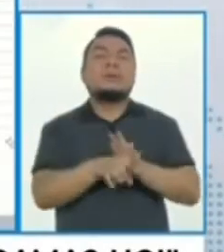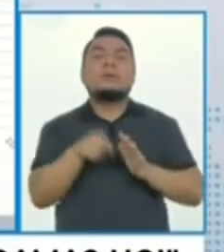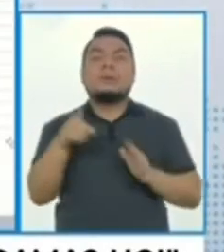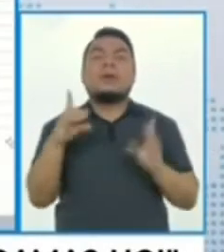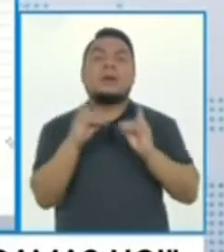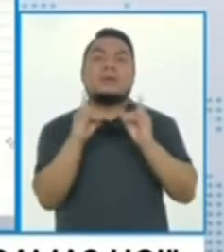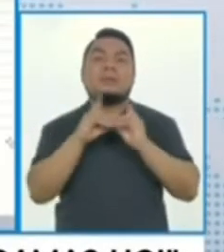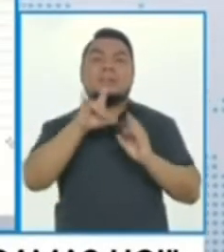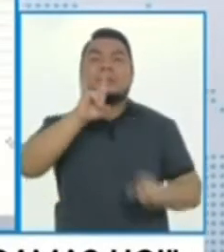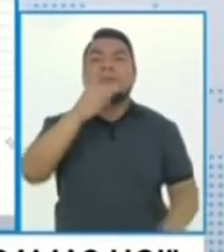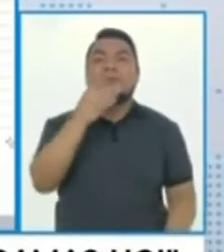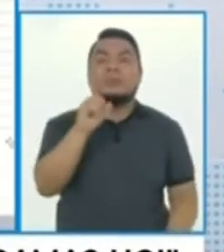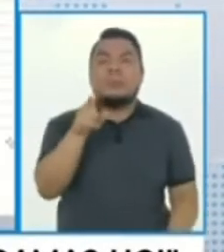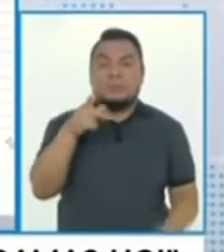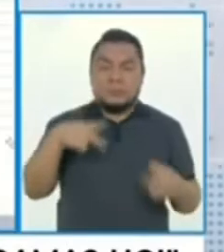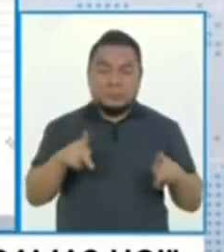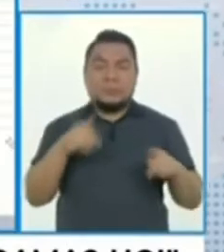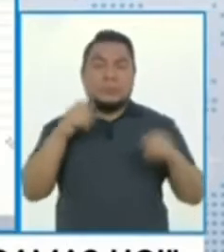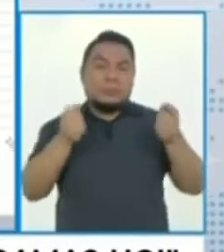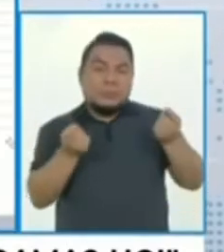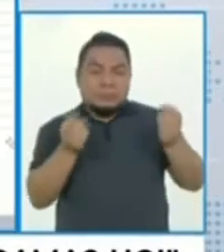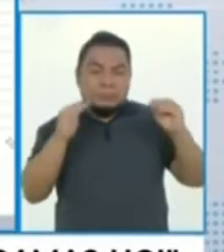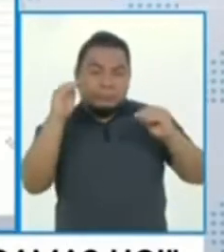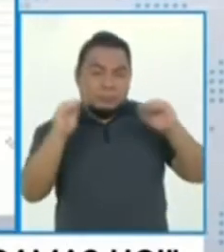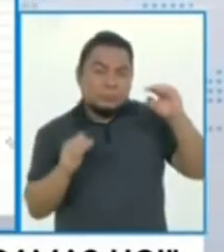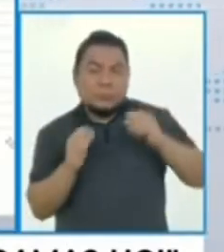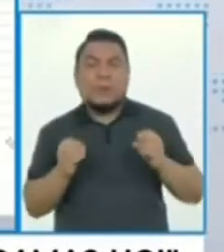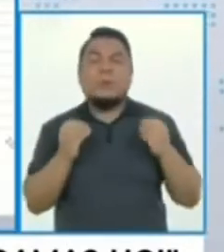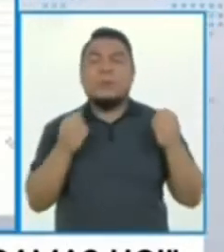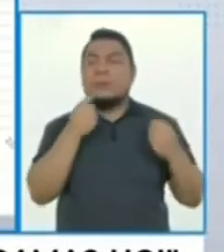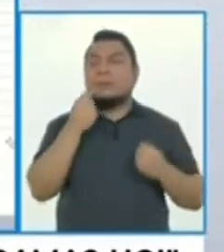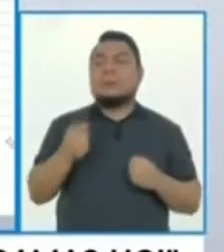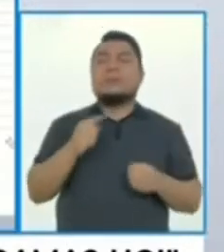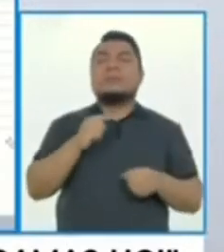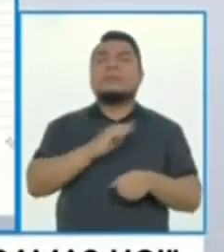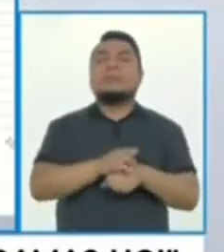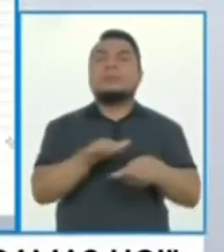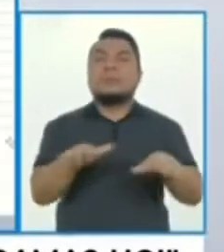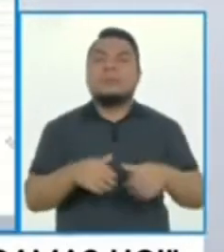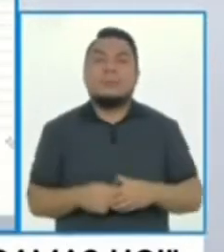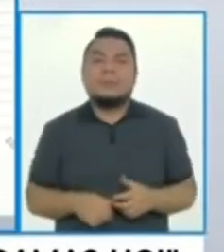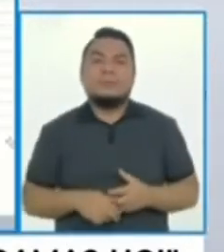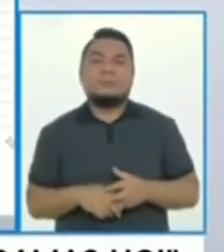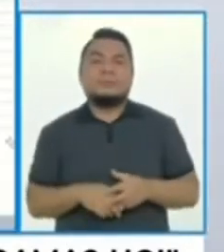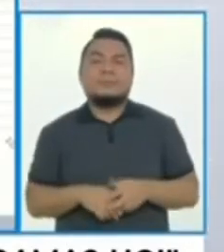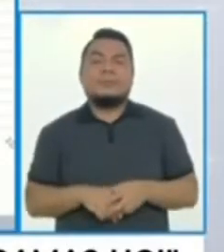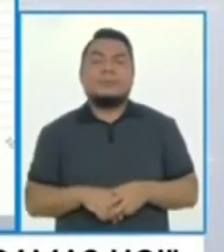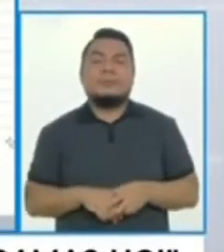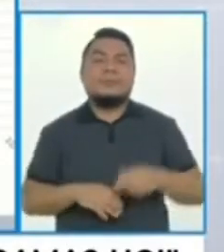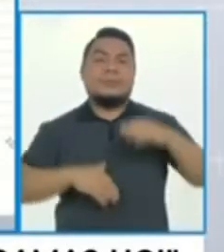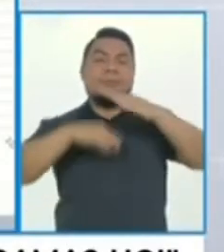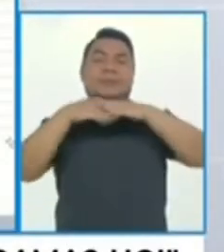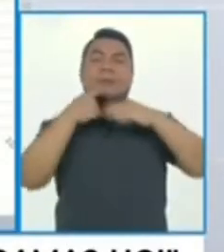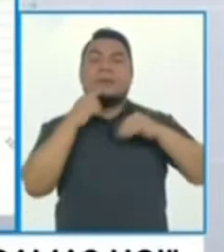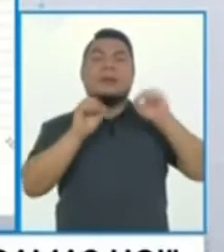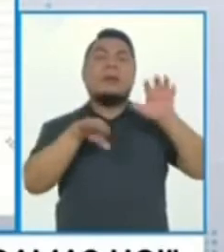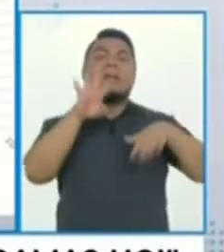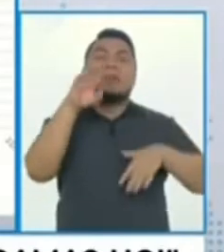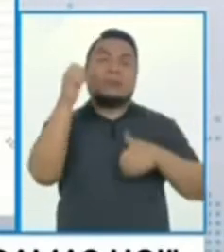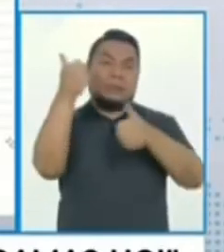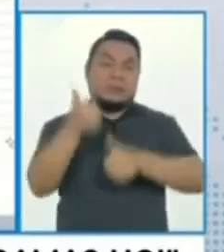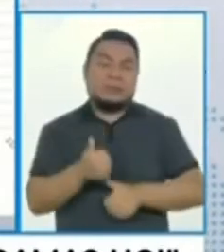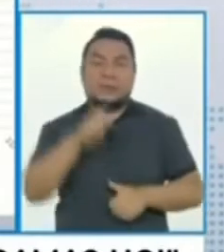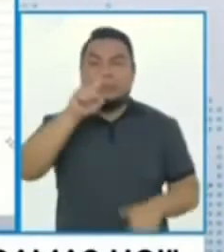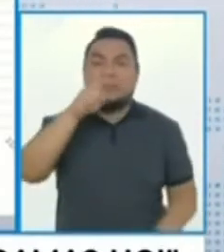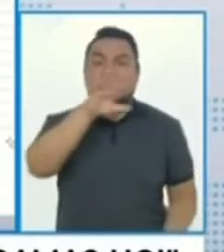de camas UCI que nos permitía medir, ¿no es cierto?, cómo estábamos en la pandemia? Bueno, el mayor pico fue el día 14 de agosto,